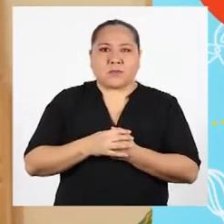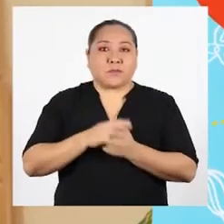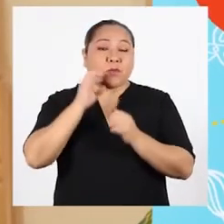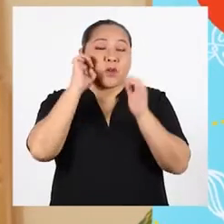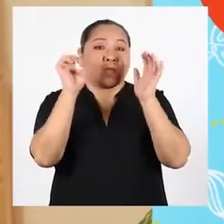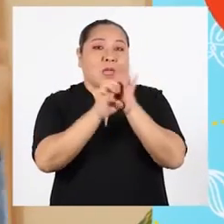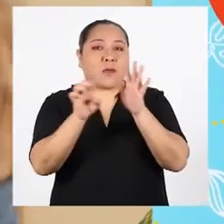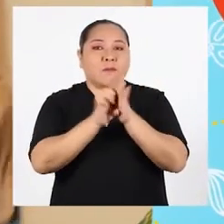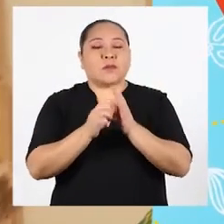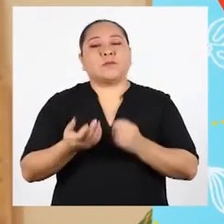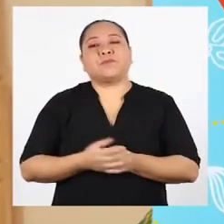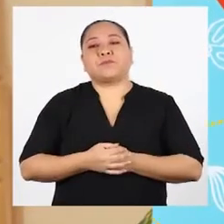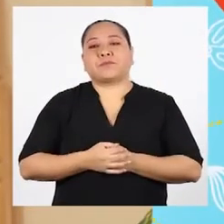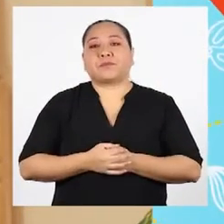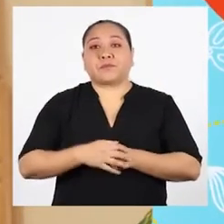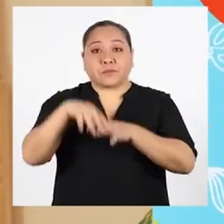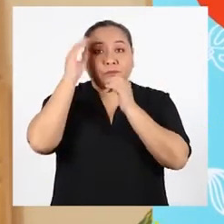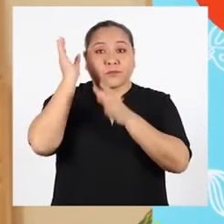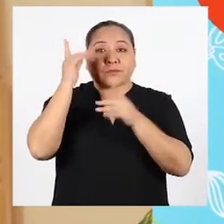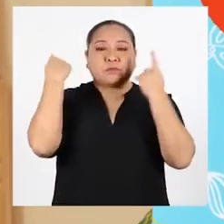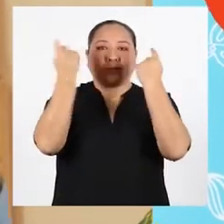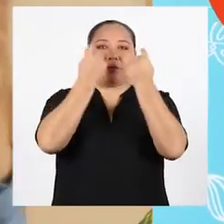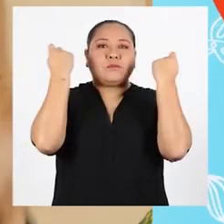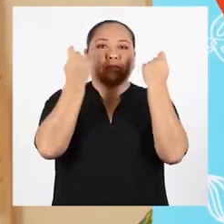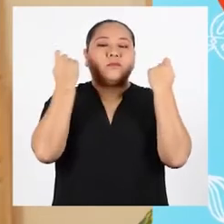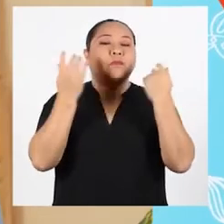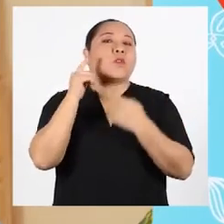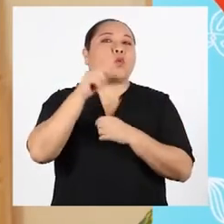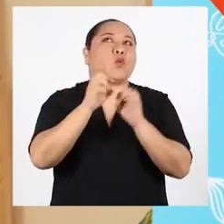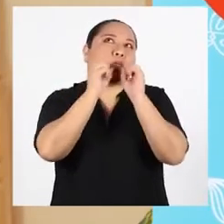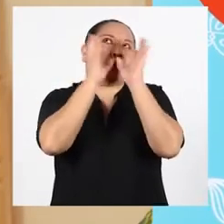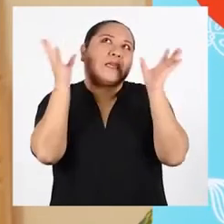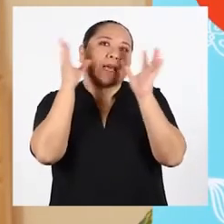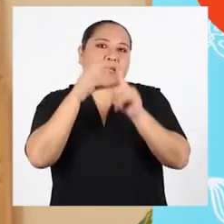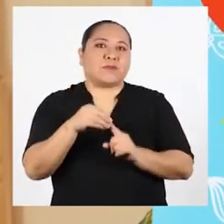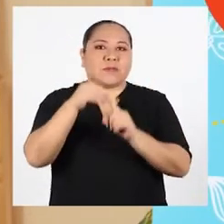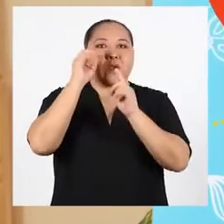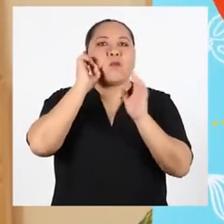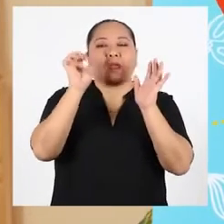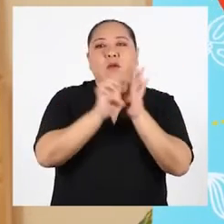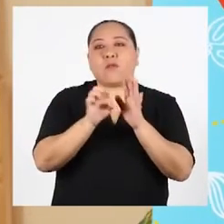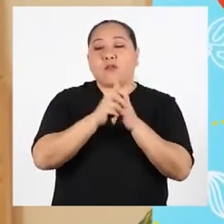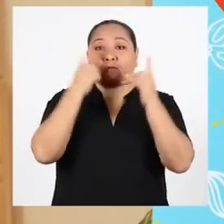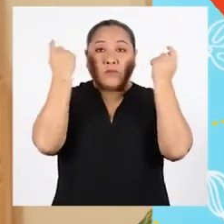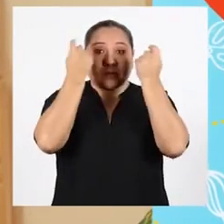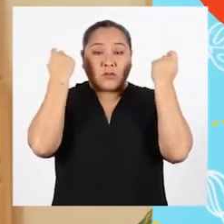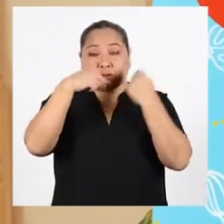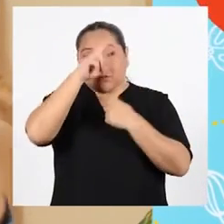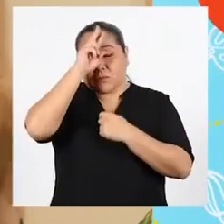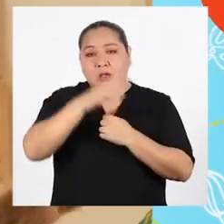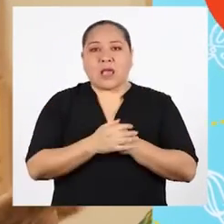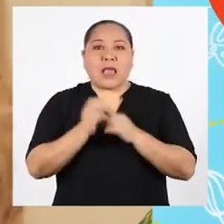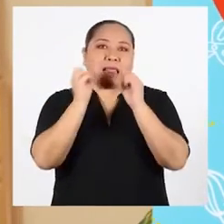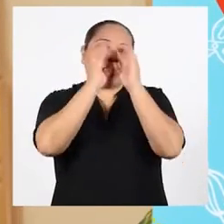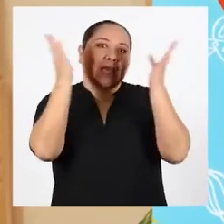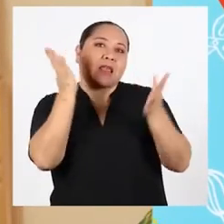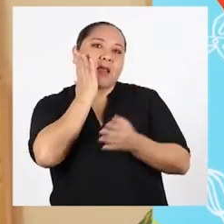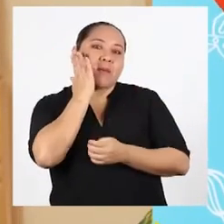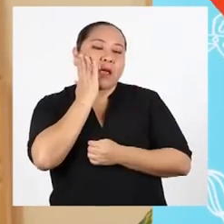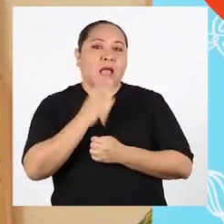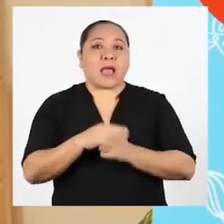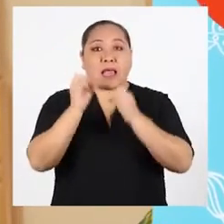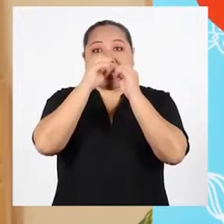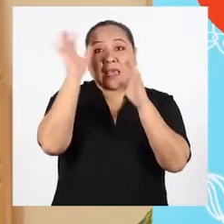Por ejemplo, están los discursos que buscan celebrar o conmemorar un día especial, como las fiestas patrias, el Día de la